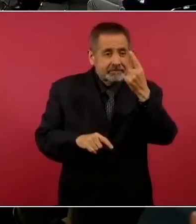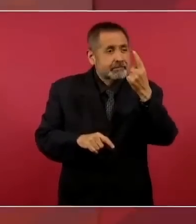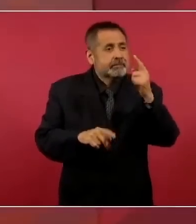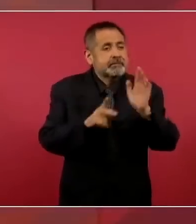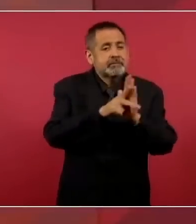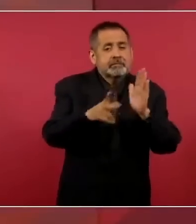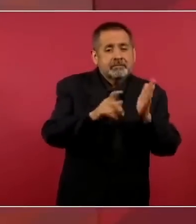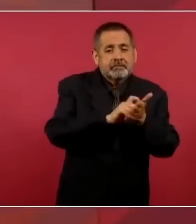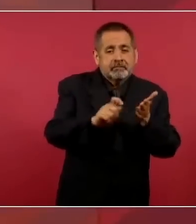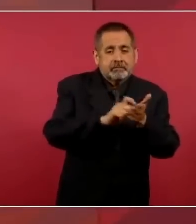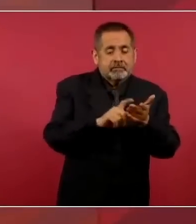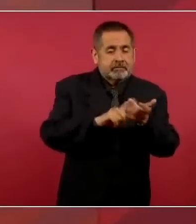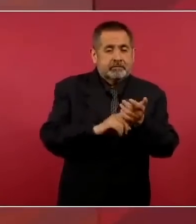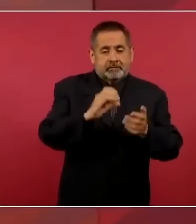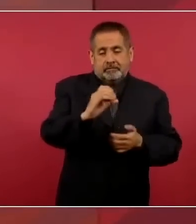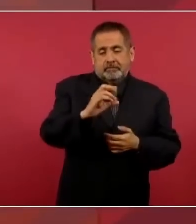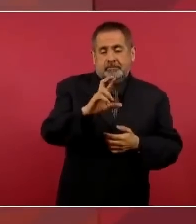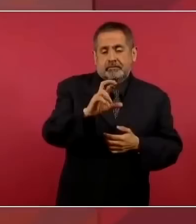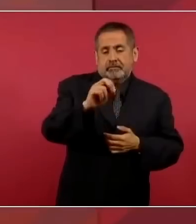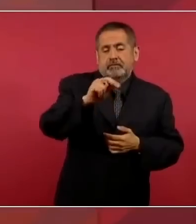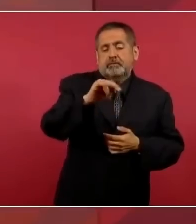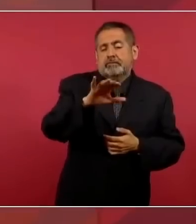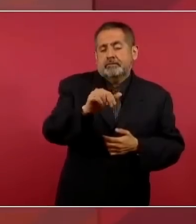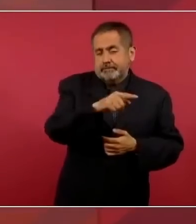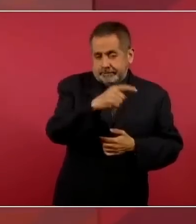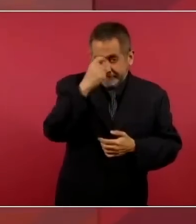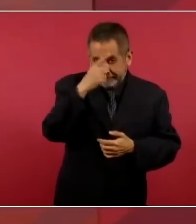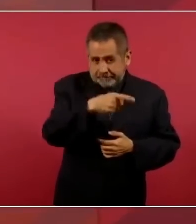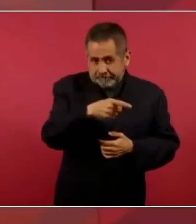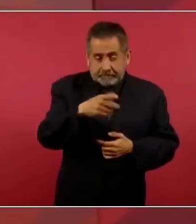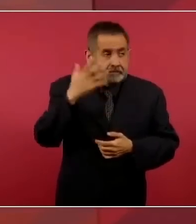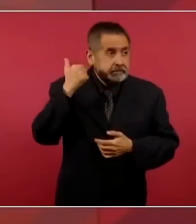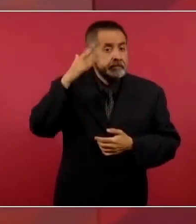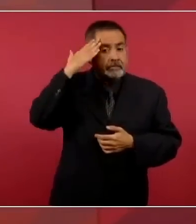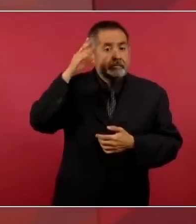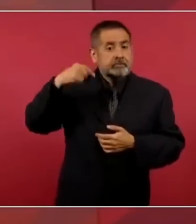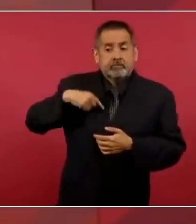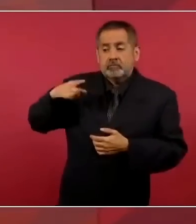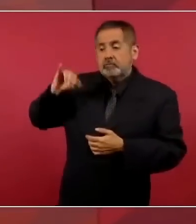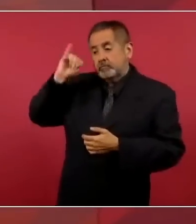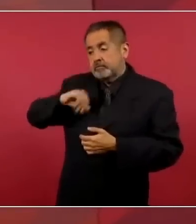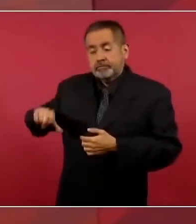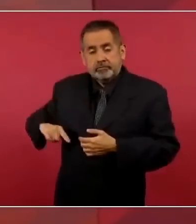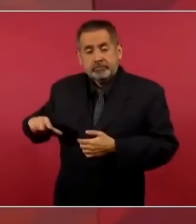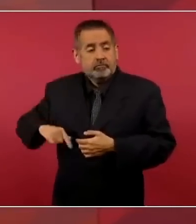que se llamaba La Crónica, cuando era yo jefe de gobierno,